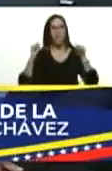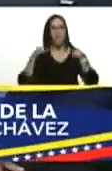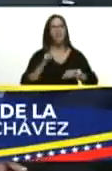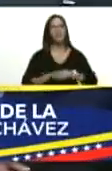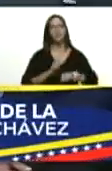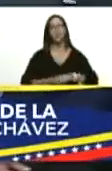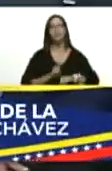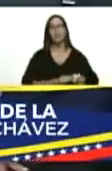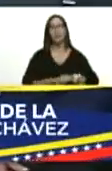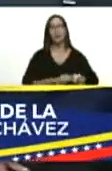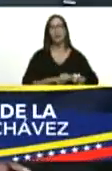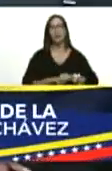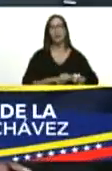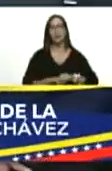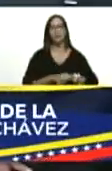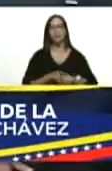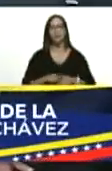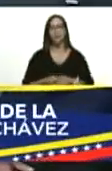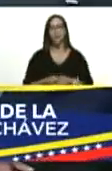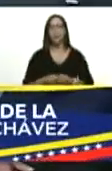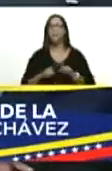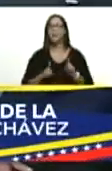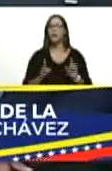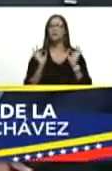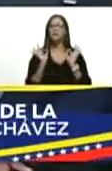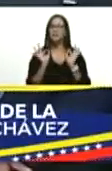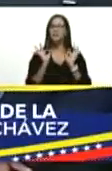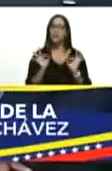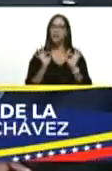tiempos. Pero sobre todo,